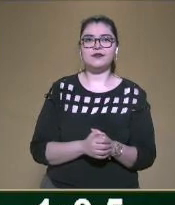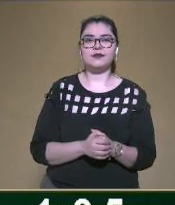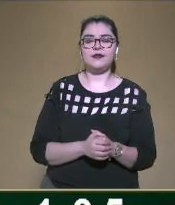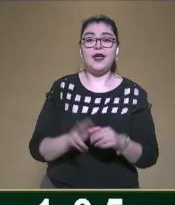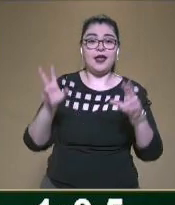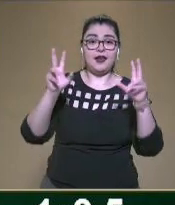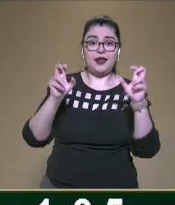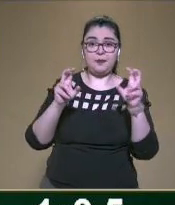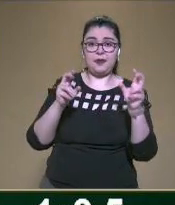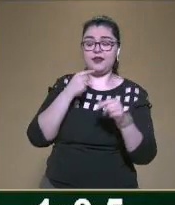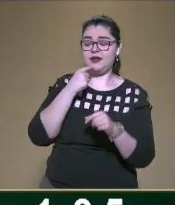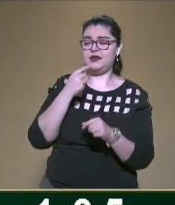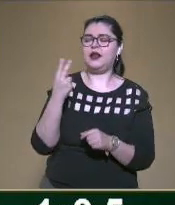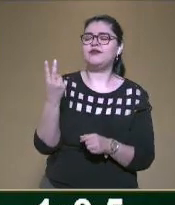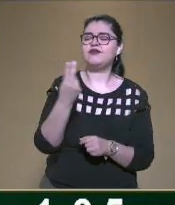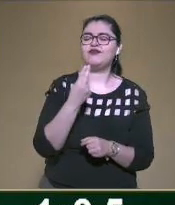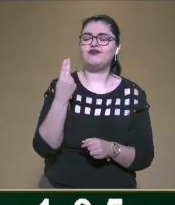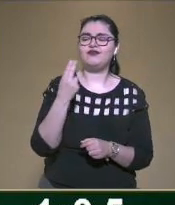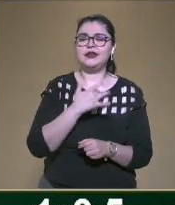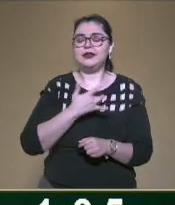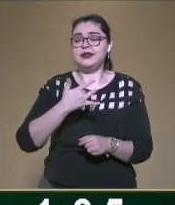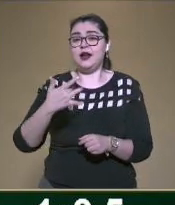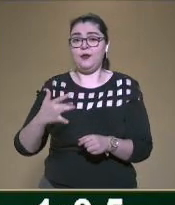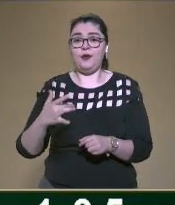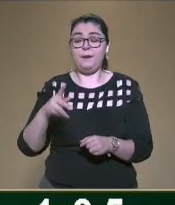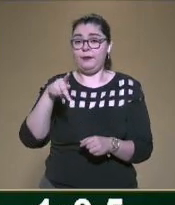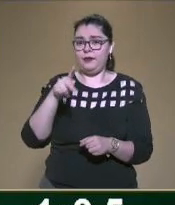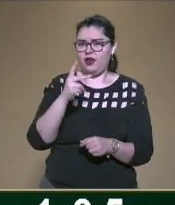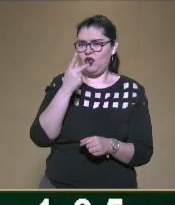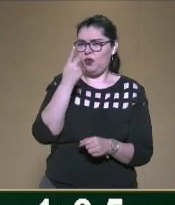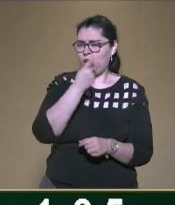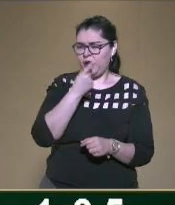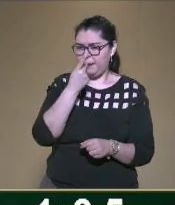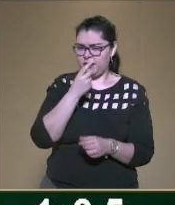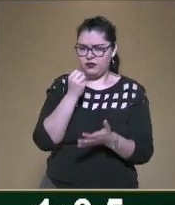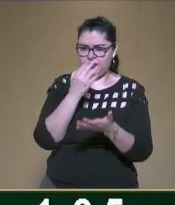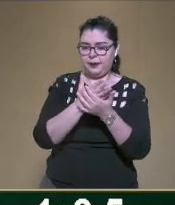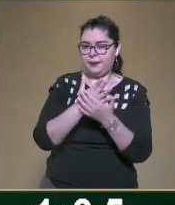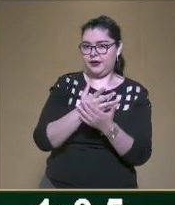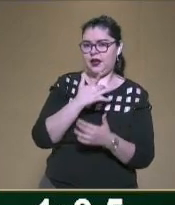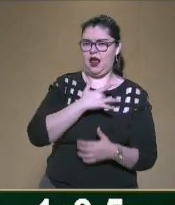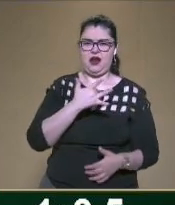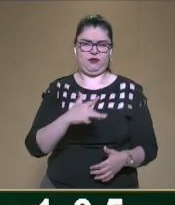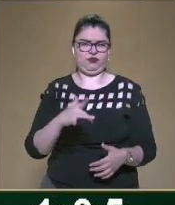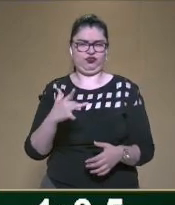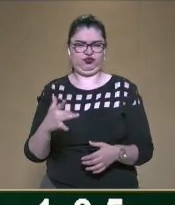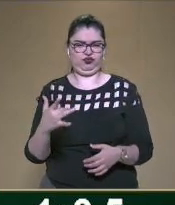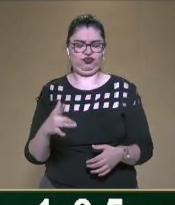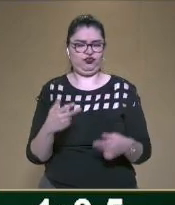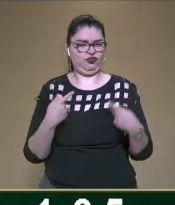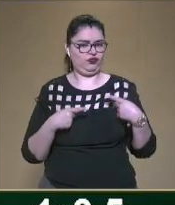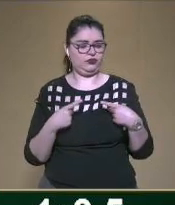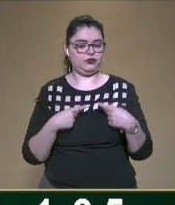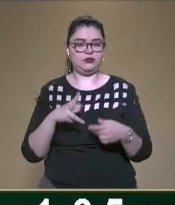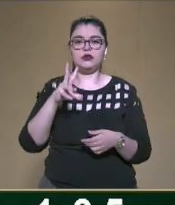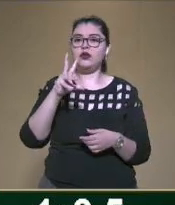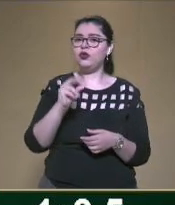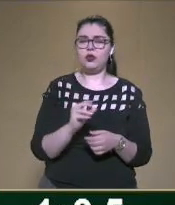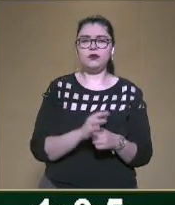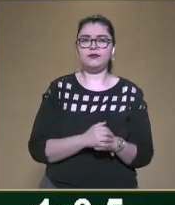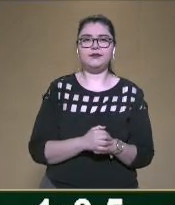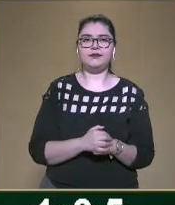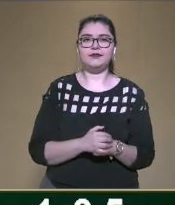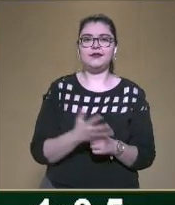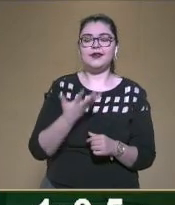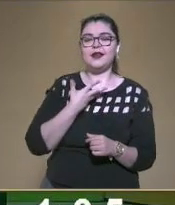así es. Fundamentalmente así se pensaba que solamente hacíamos poemas para enamorar, pero también tiene otros temas, ¿verdad?